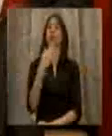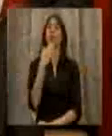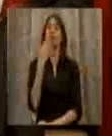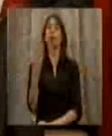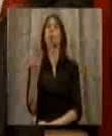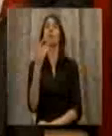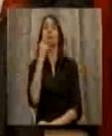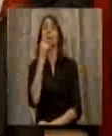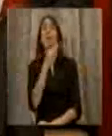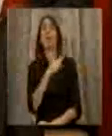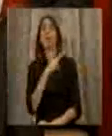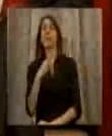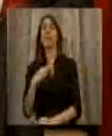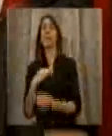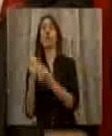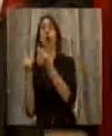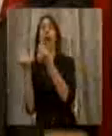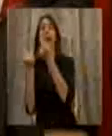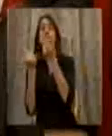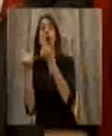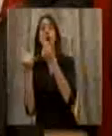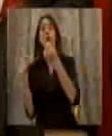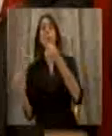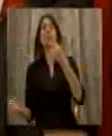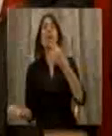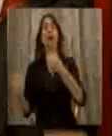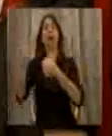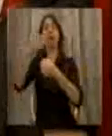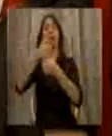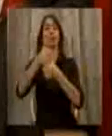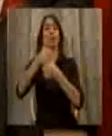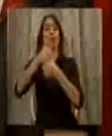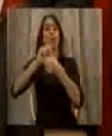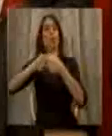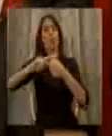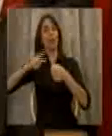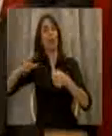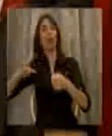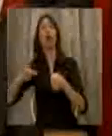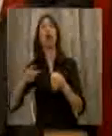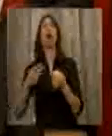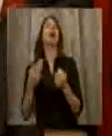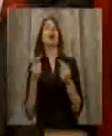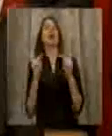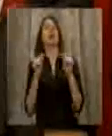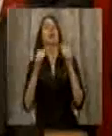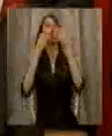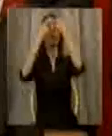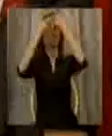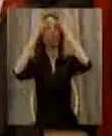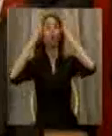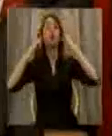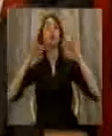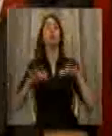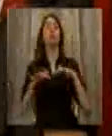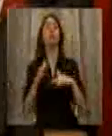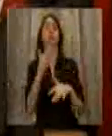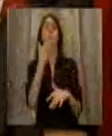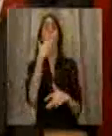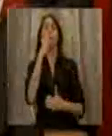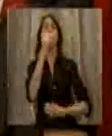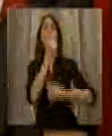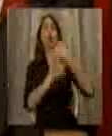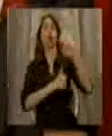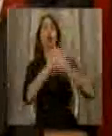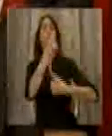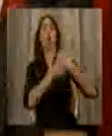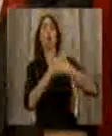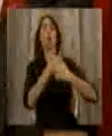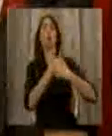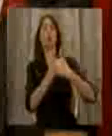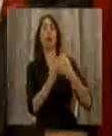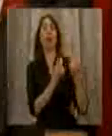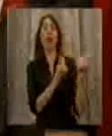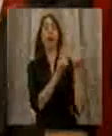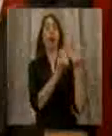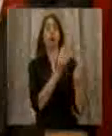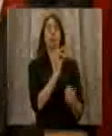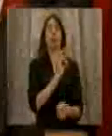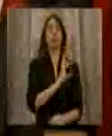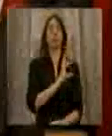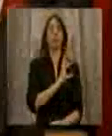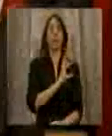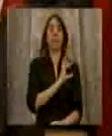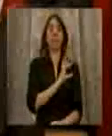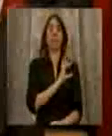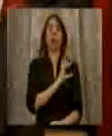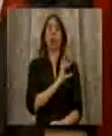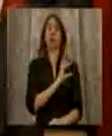Economía subrogante, es parte también de los esfuerzos para mejorar la competitividad de nuestra economía en